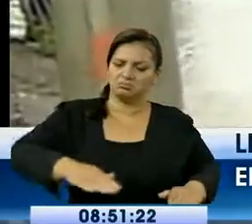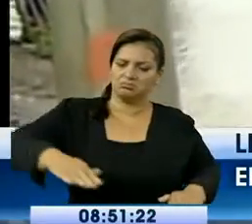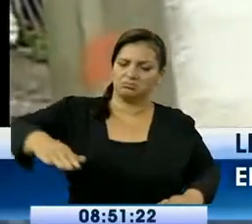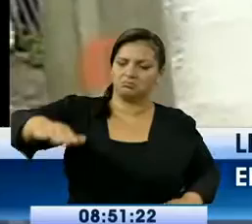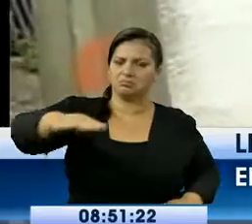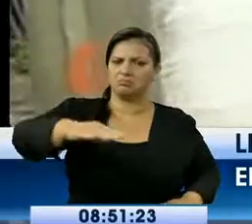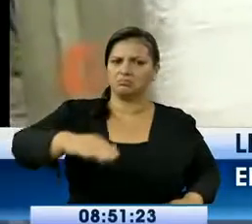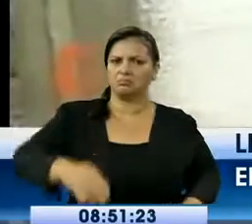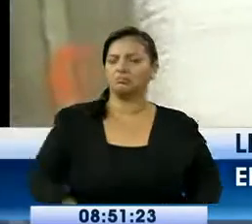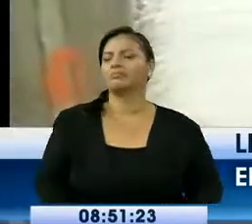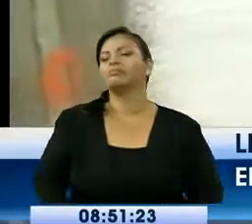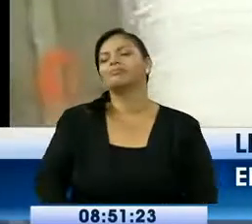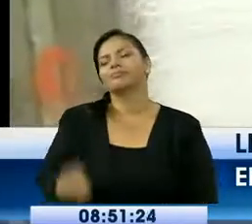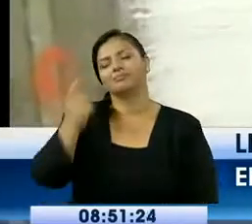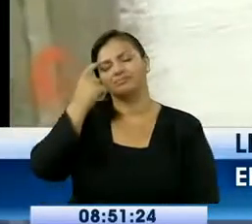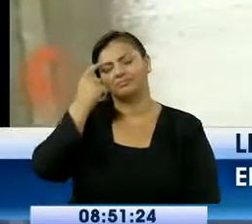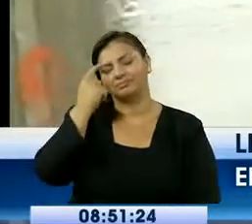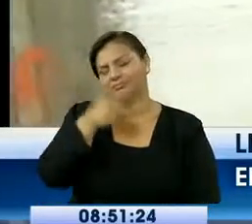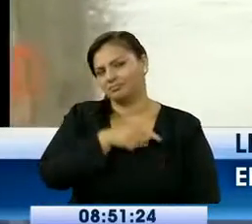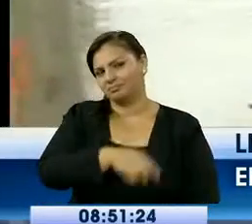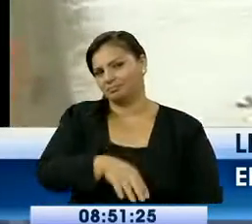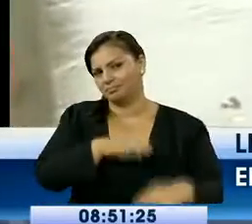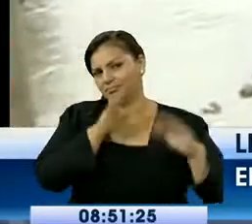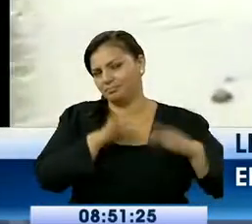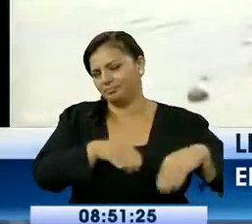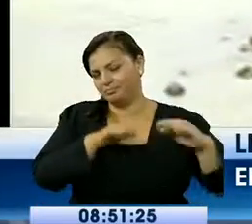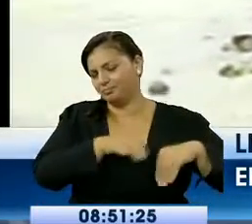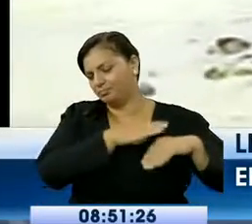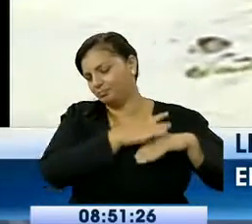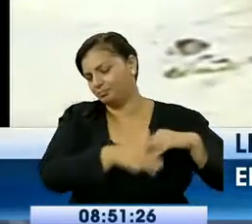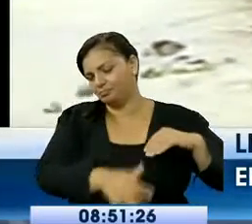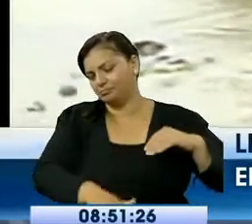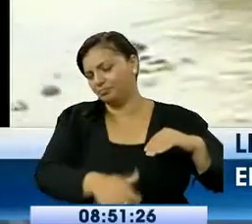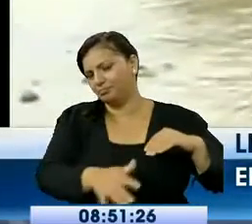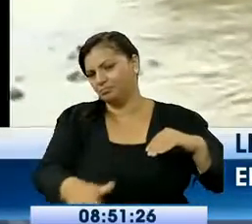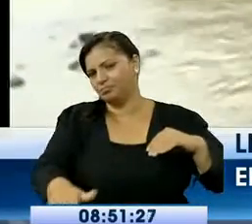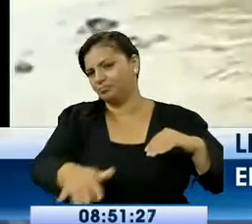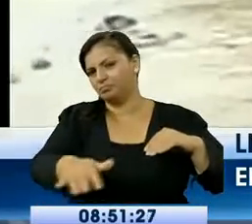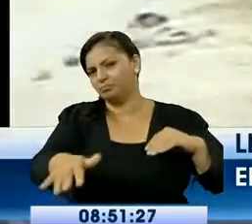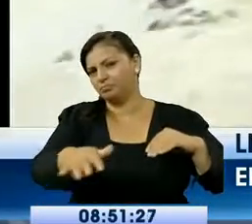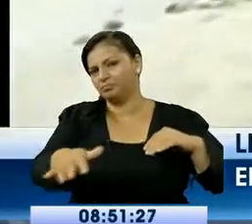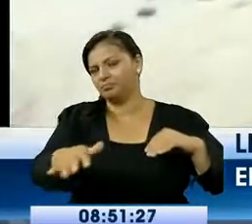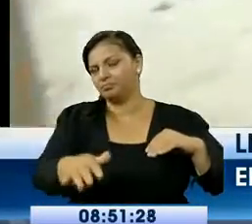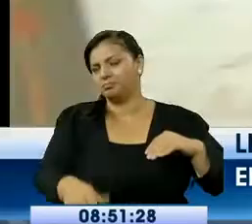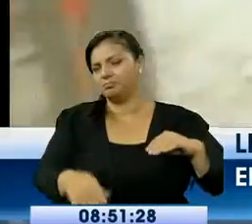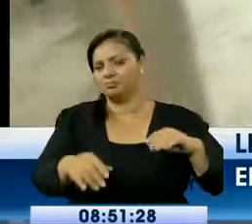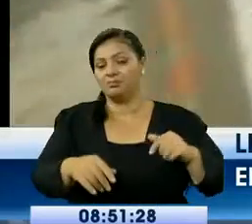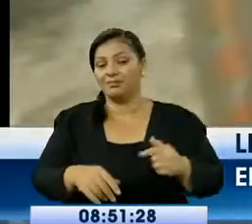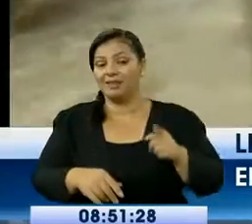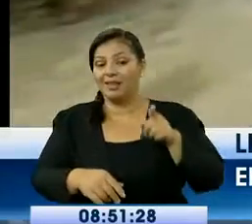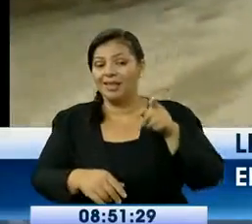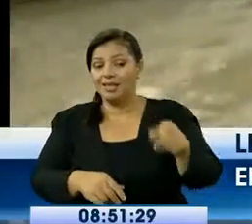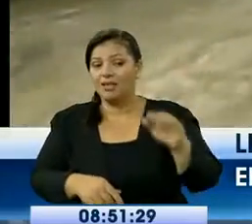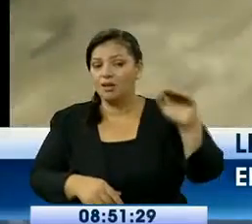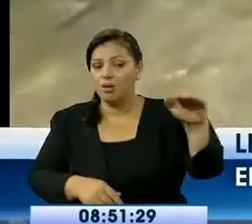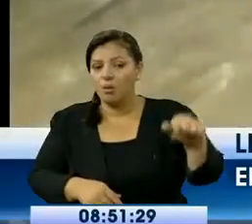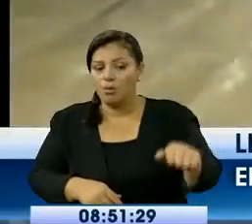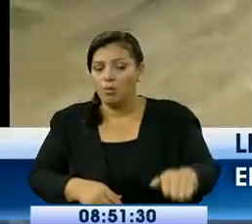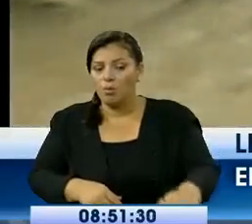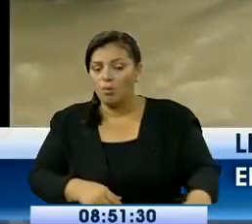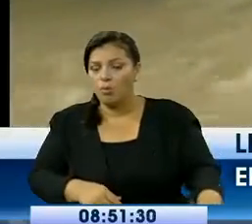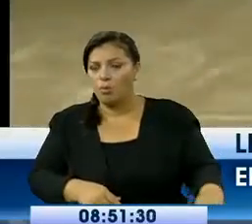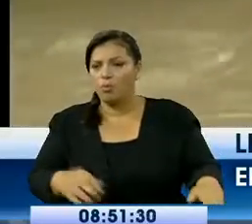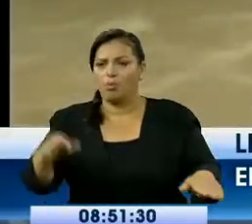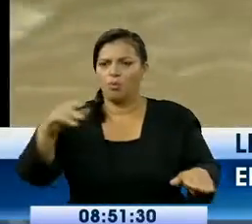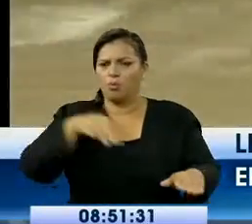hasta donde sube el agua. Imagínese la parte que te das más bajo, que el agua va a ser peor, pues. Si así nosotros pasamos, nos asustamos